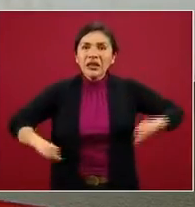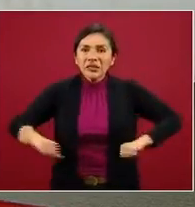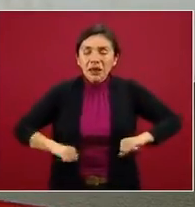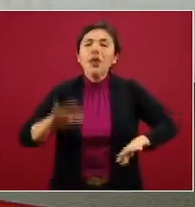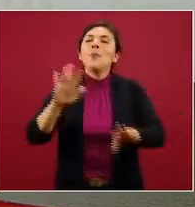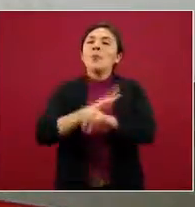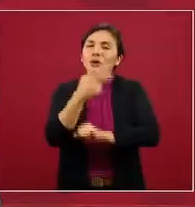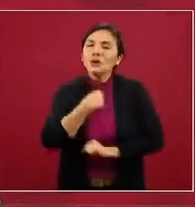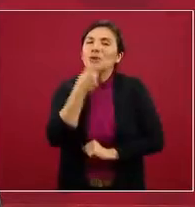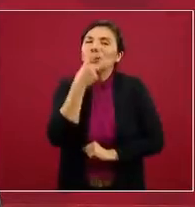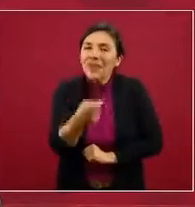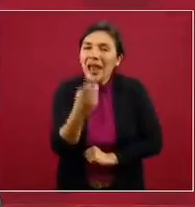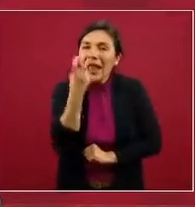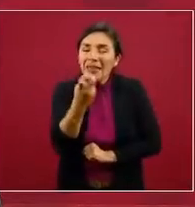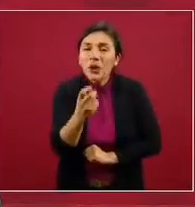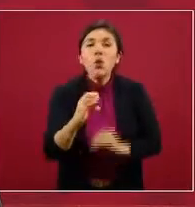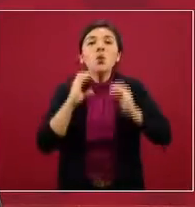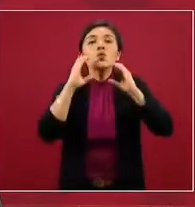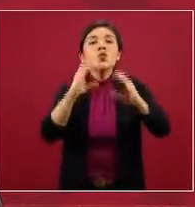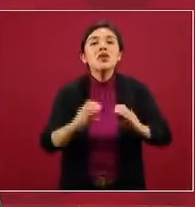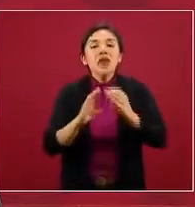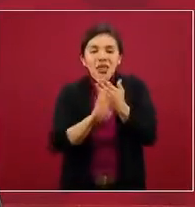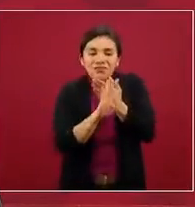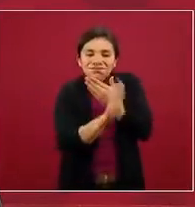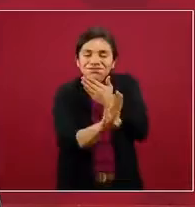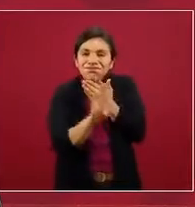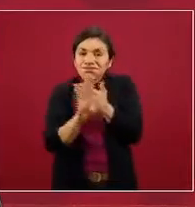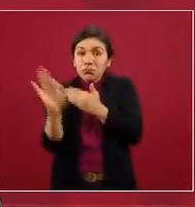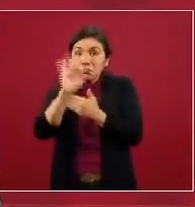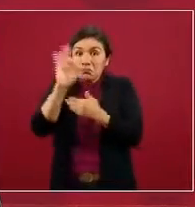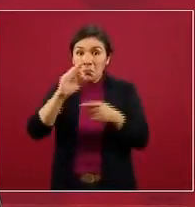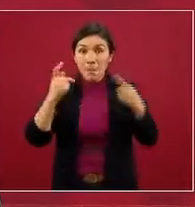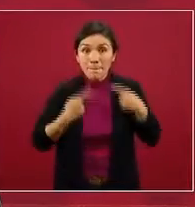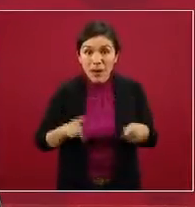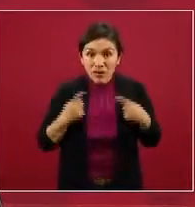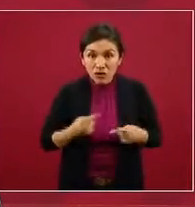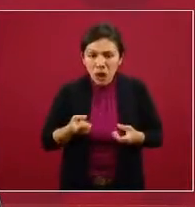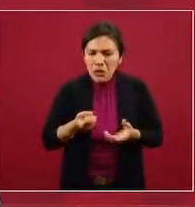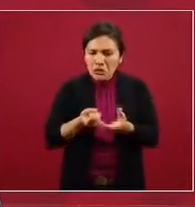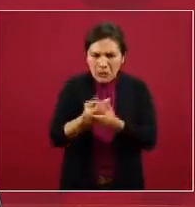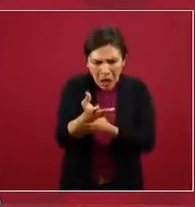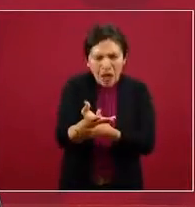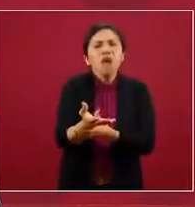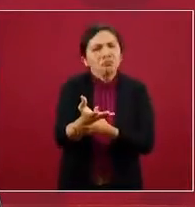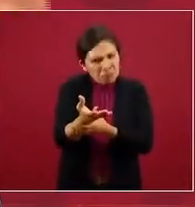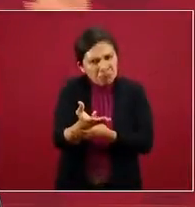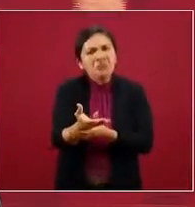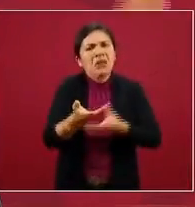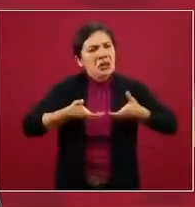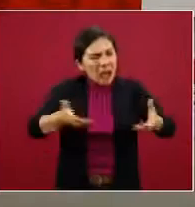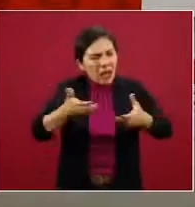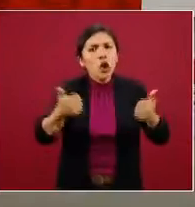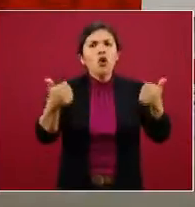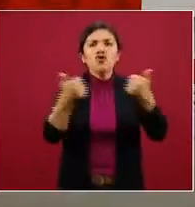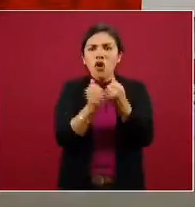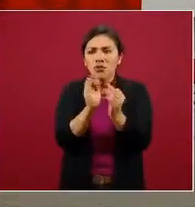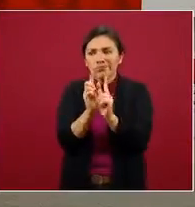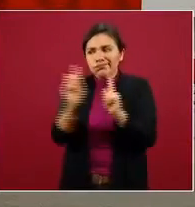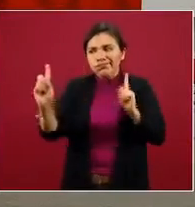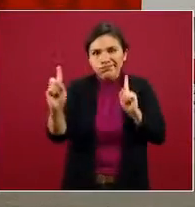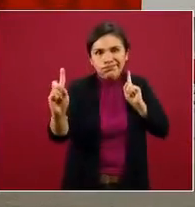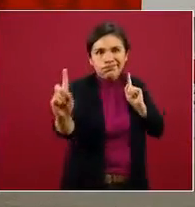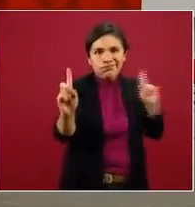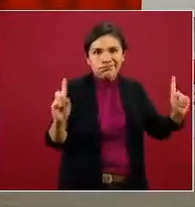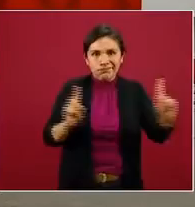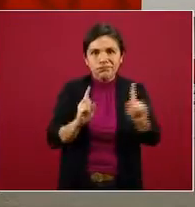Por eso insisto en las medidas de prevención. Si las personas salen al espacio público, pero conservan la sana